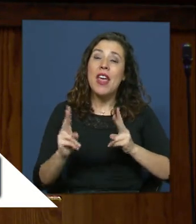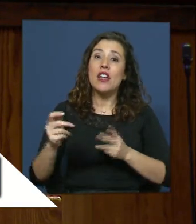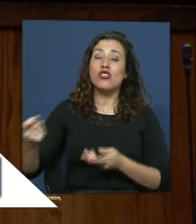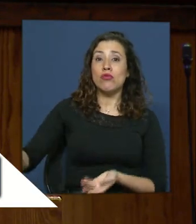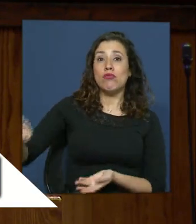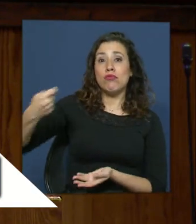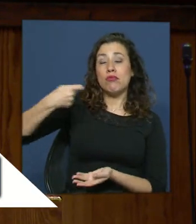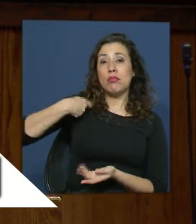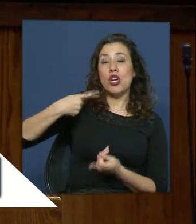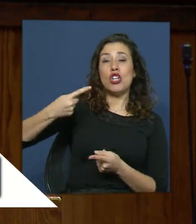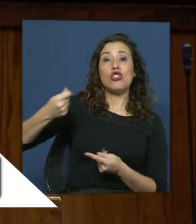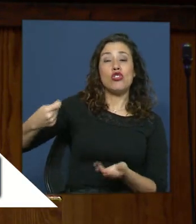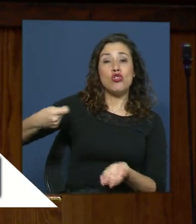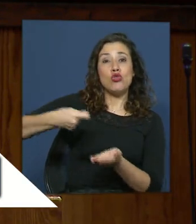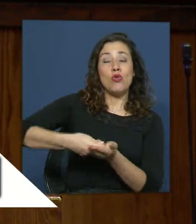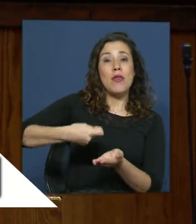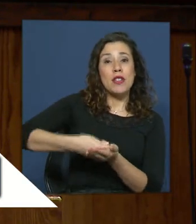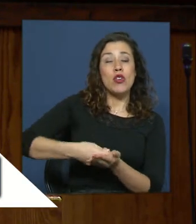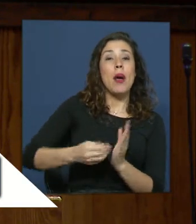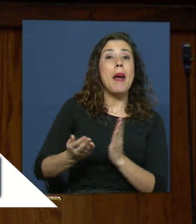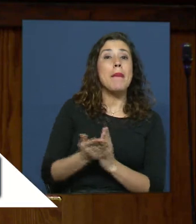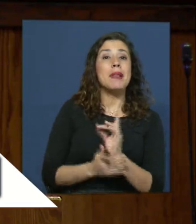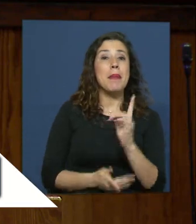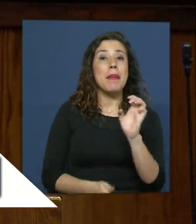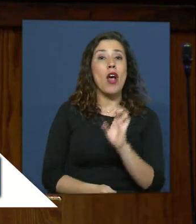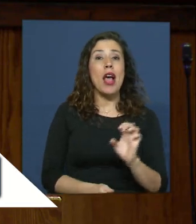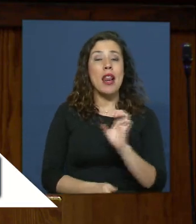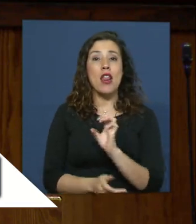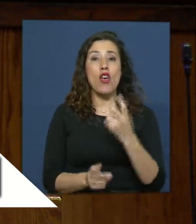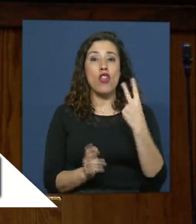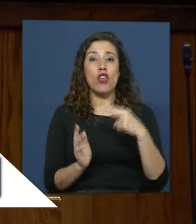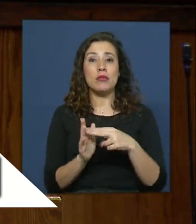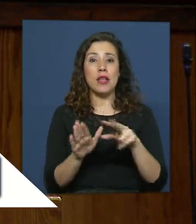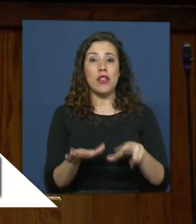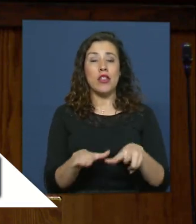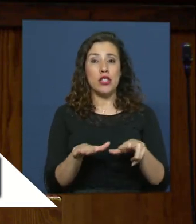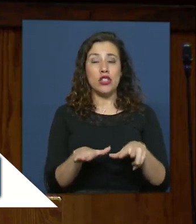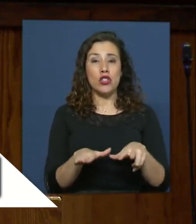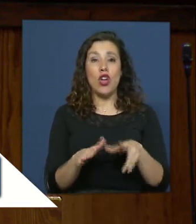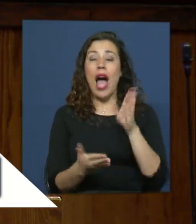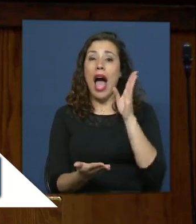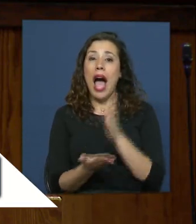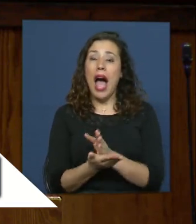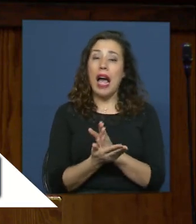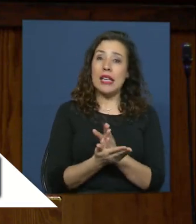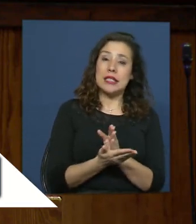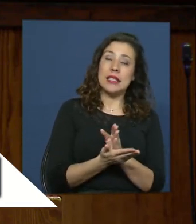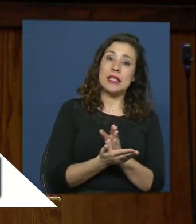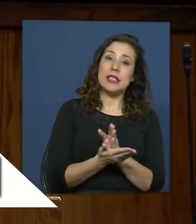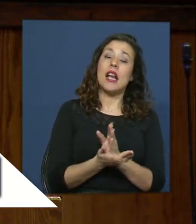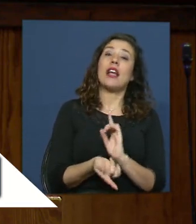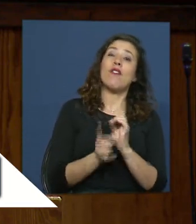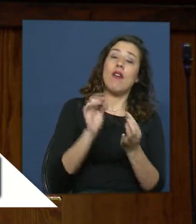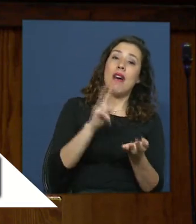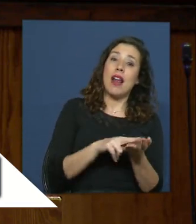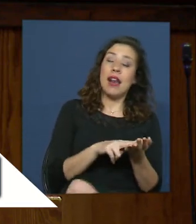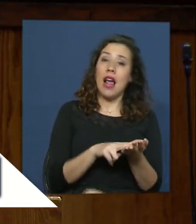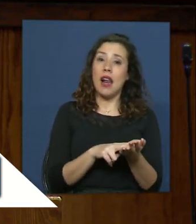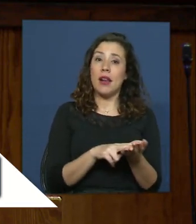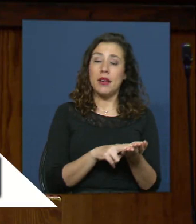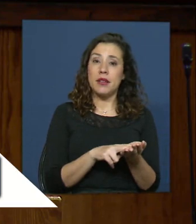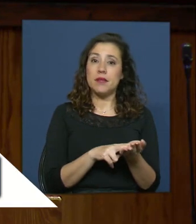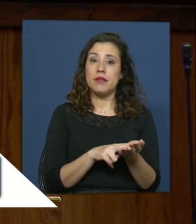recibir la subvención a partir del 1 de enero de 2018 y hasta que se materialice